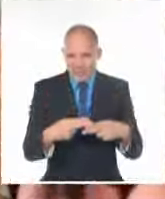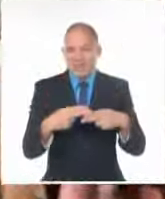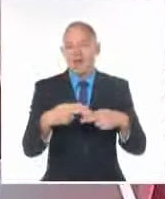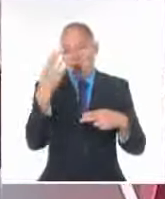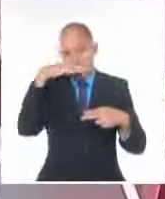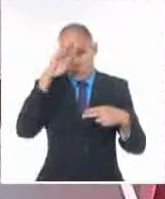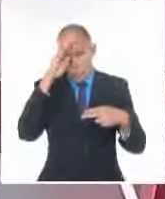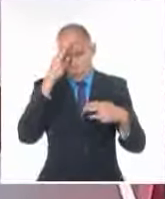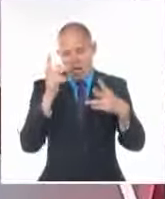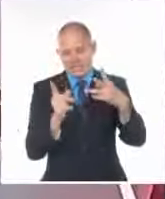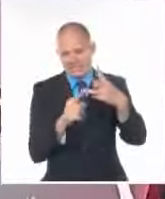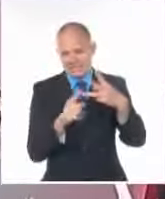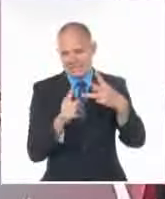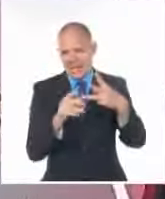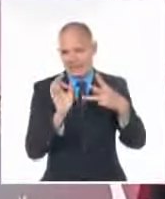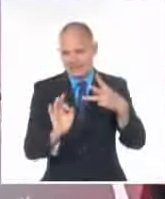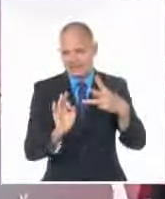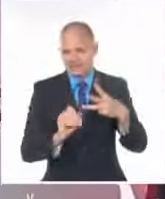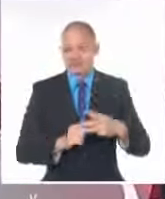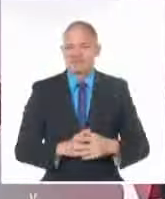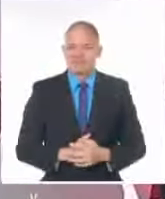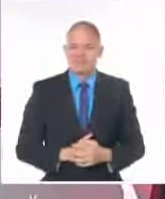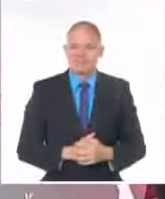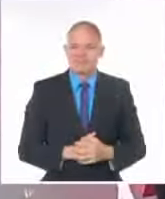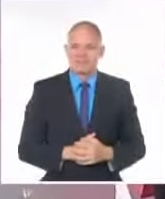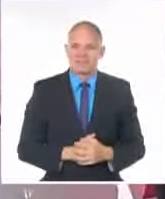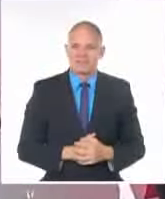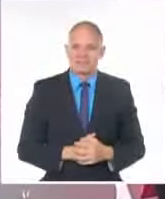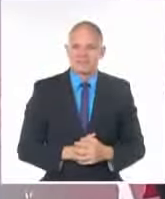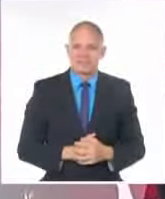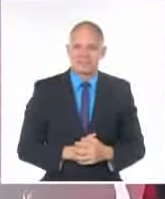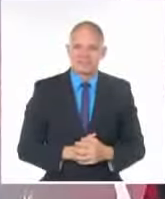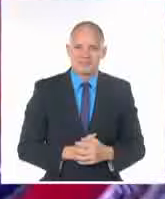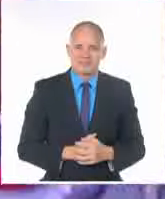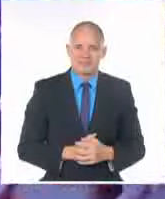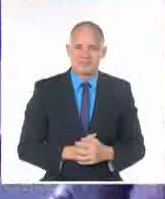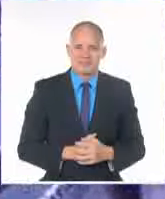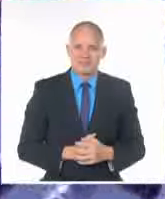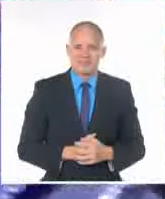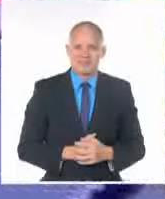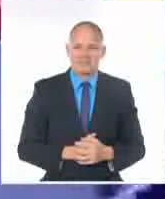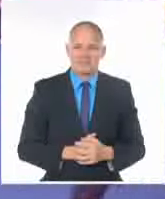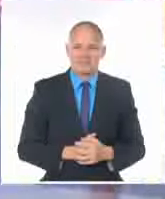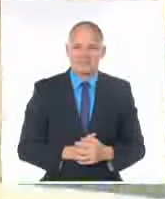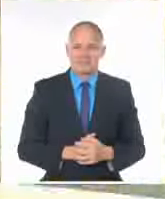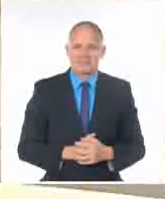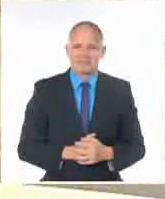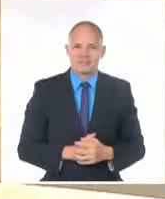Boxeo en República Dominicana. Enrique Portuondo, Canal Cubano de Noticias.